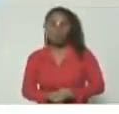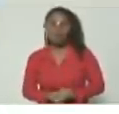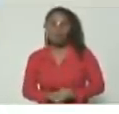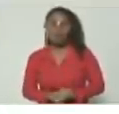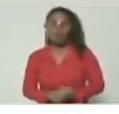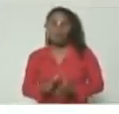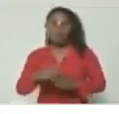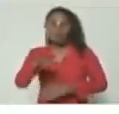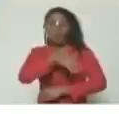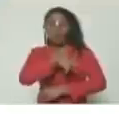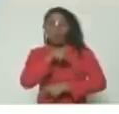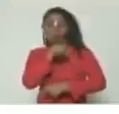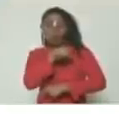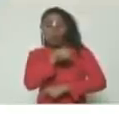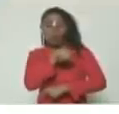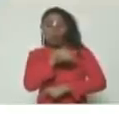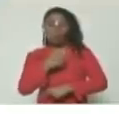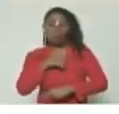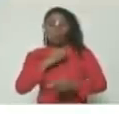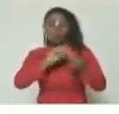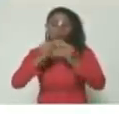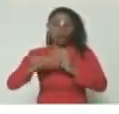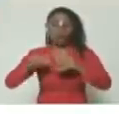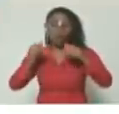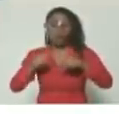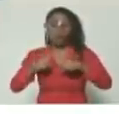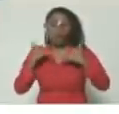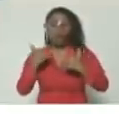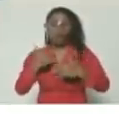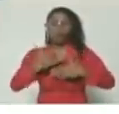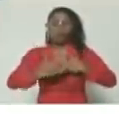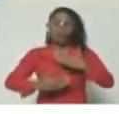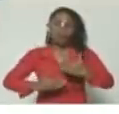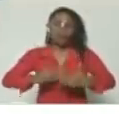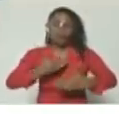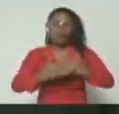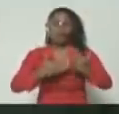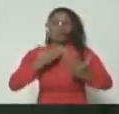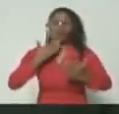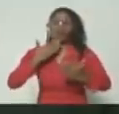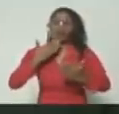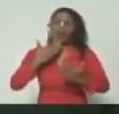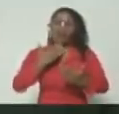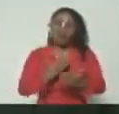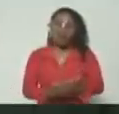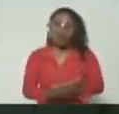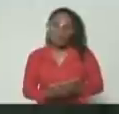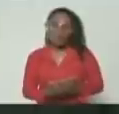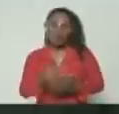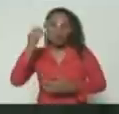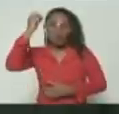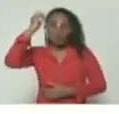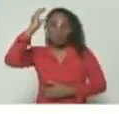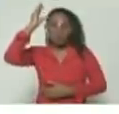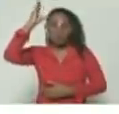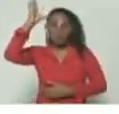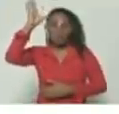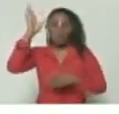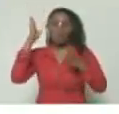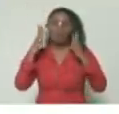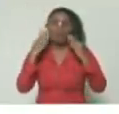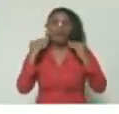Todo eso lo producimos ahora aquí y se ha dado un proceso gracias a la capacidad, a la